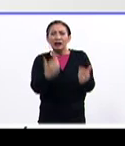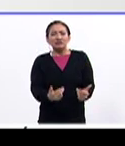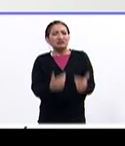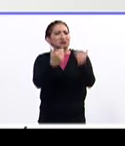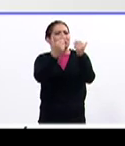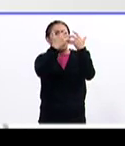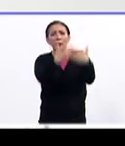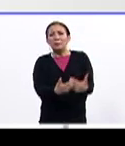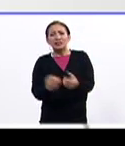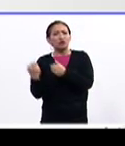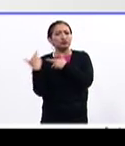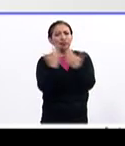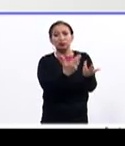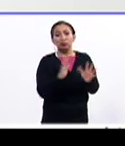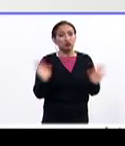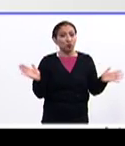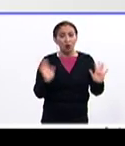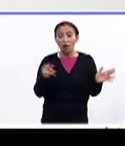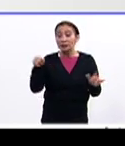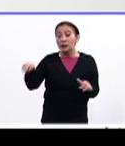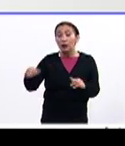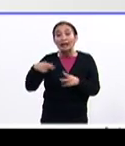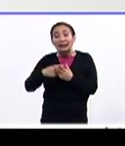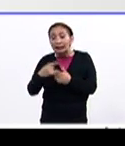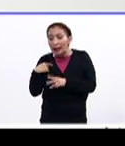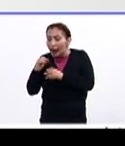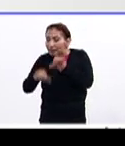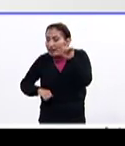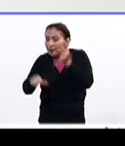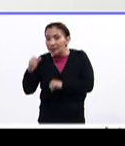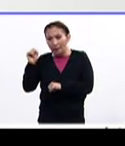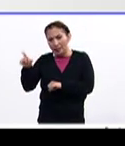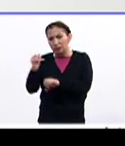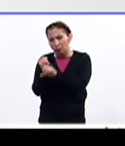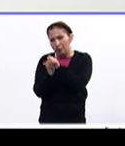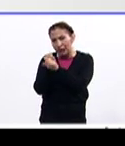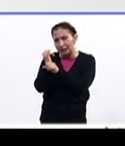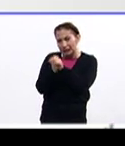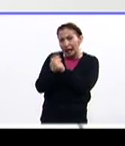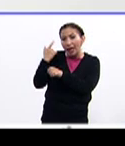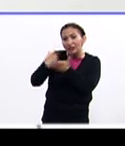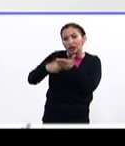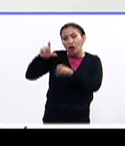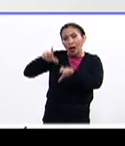las empresas, sino que surgen de la actividad de los investigadores en los